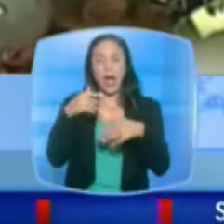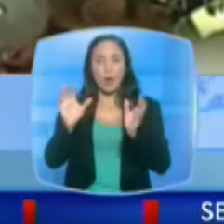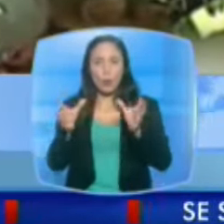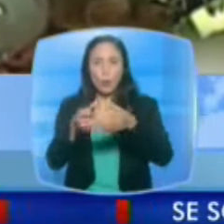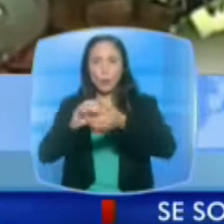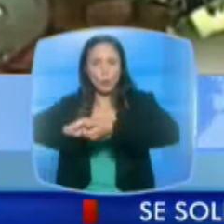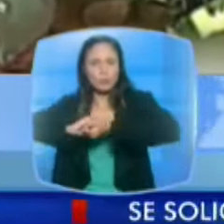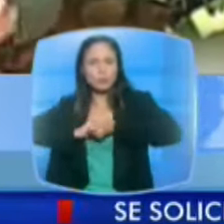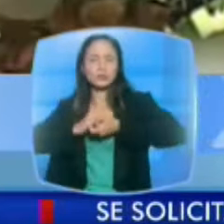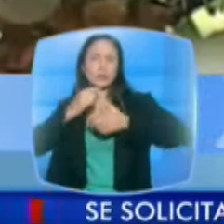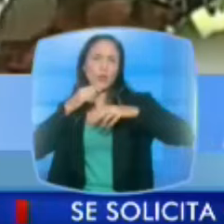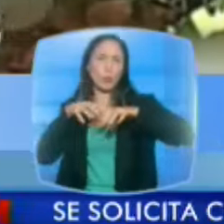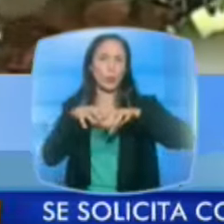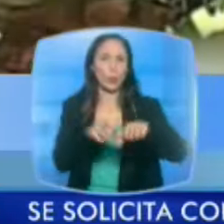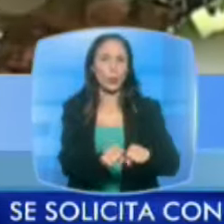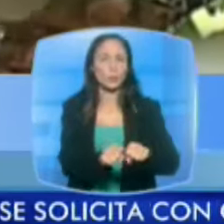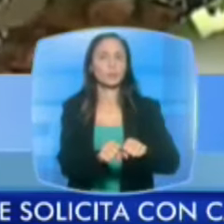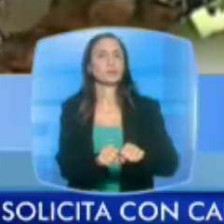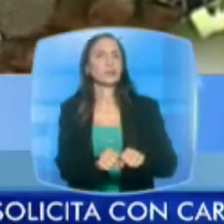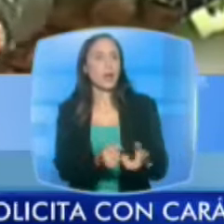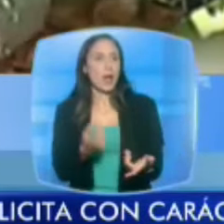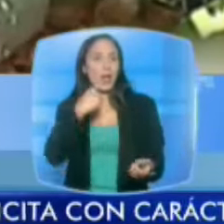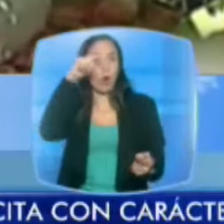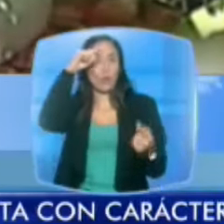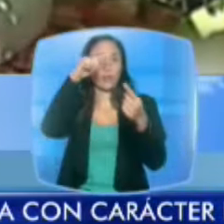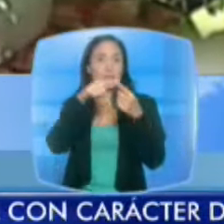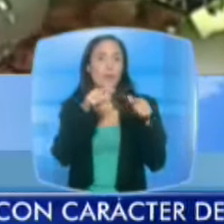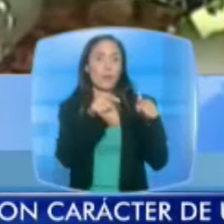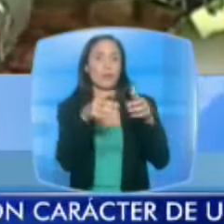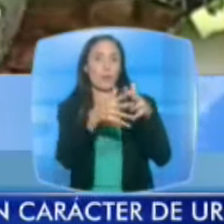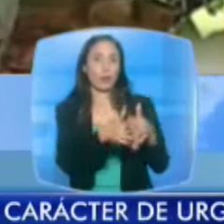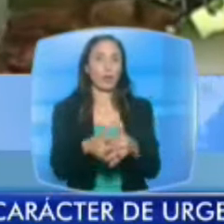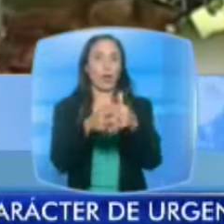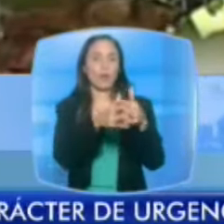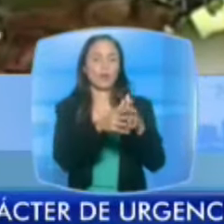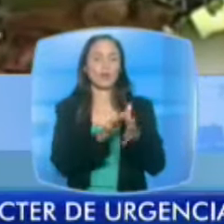Imperio Británico y que es la intención del